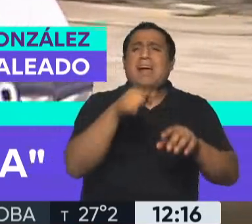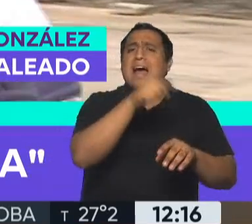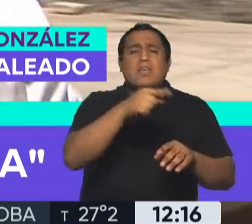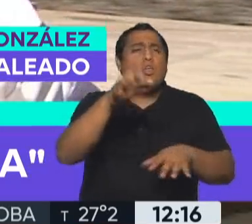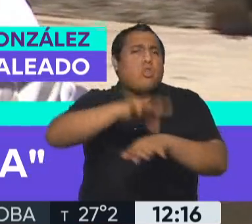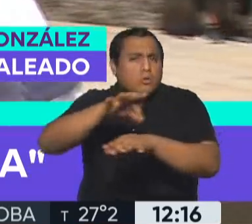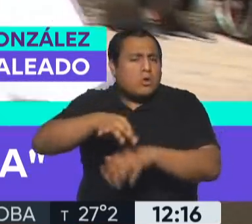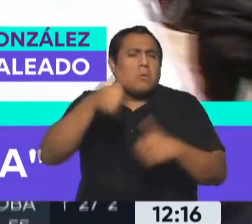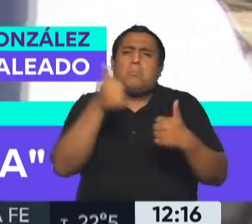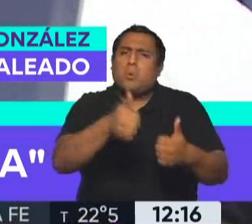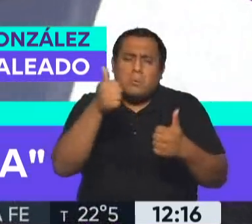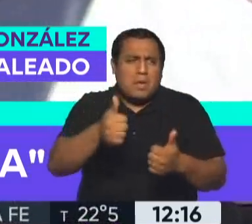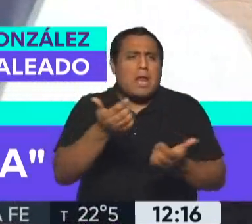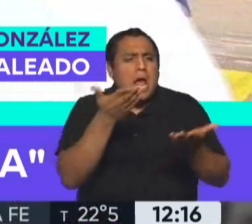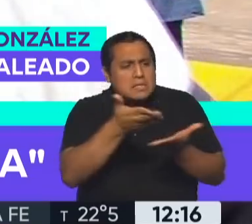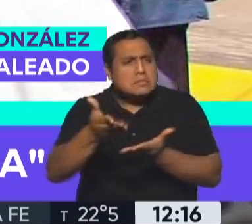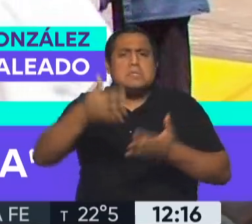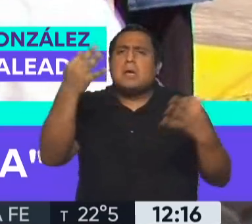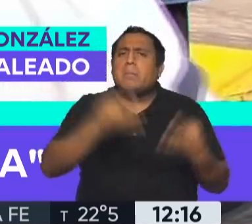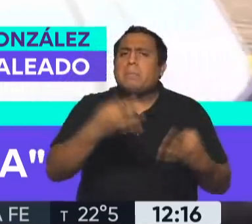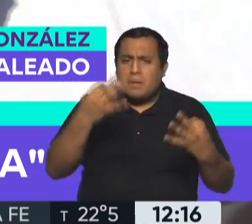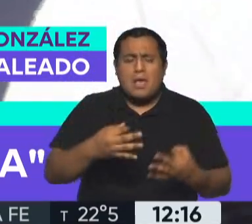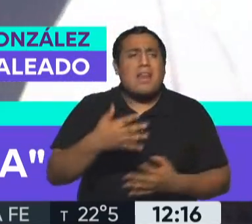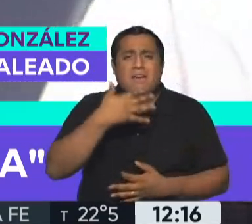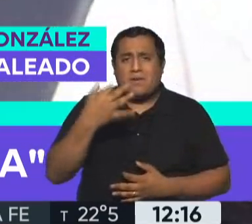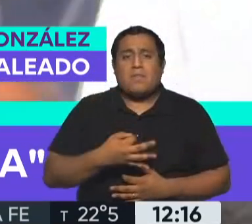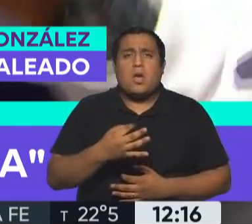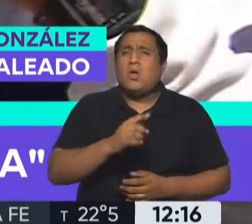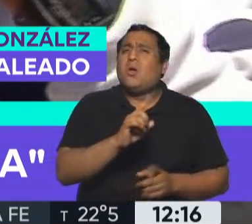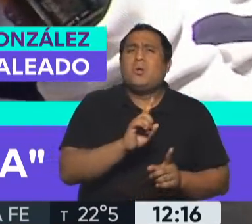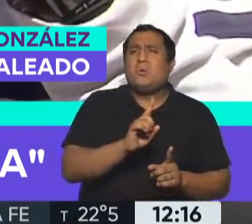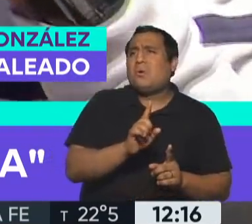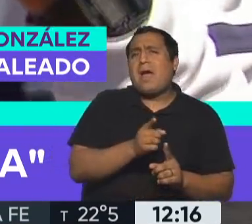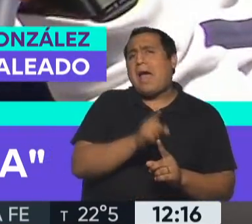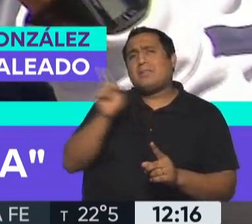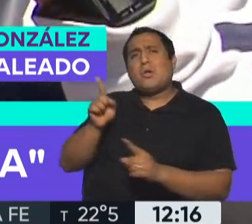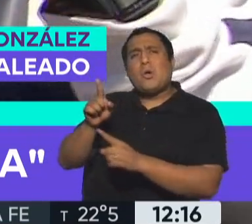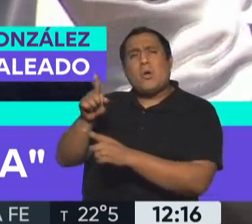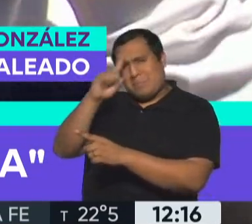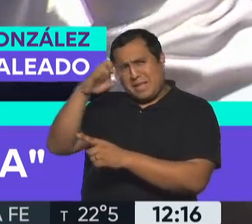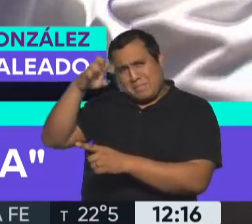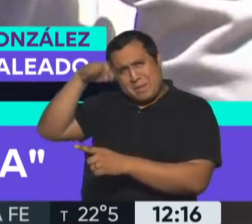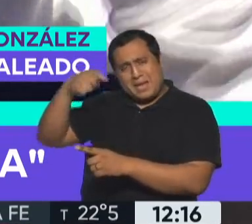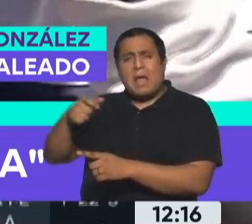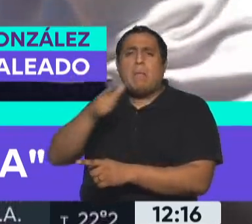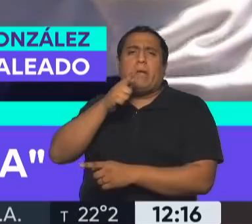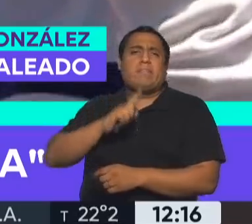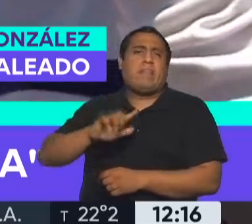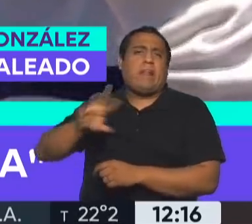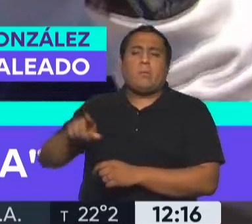excelente, como un ser humano me lo están atendiendo. No como me lo tenían en el Hospital Pena, como un